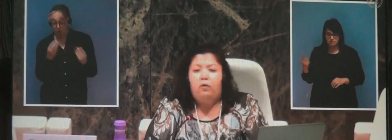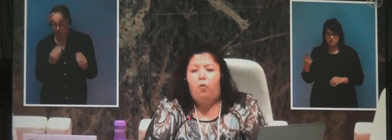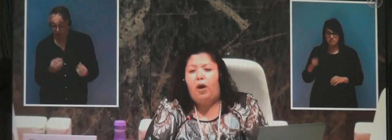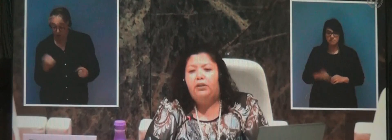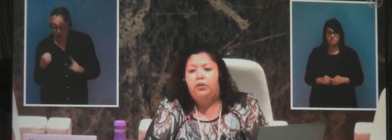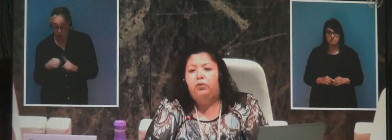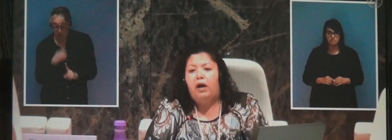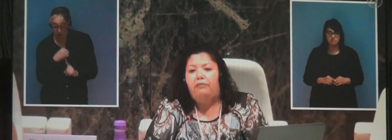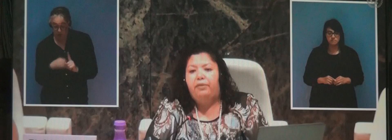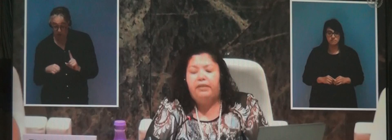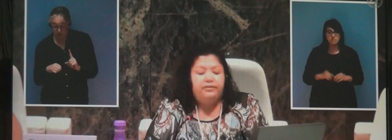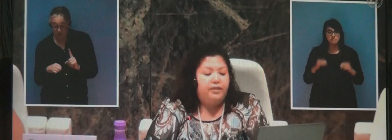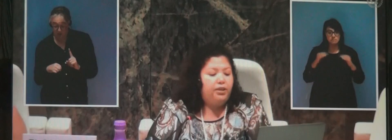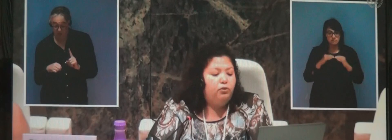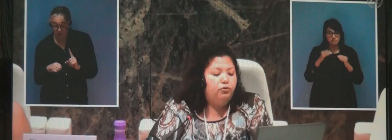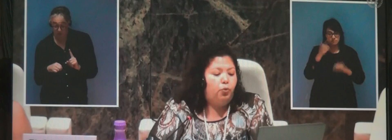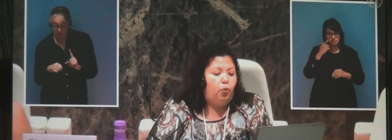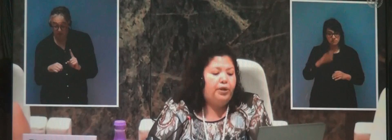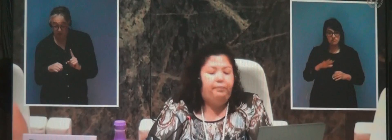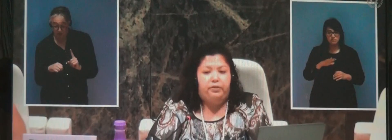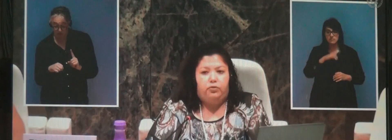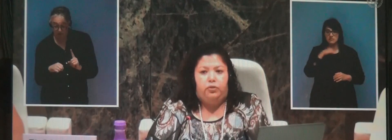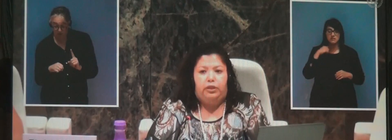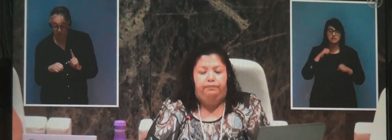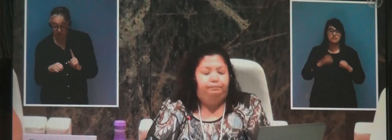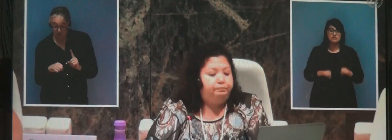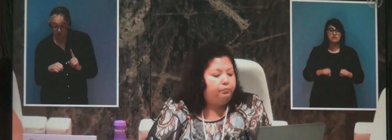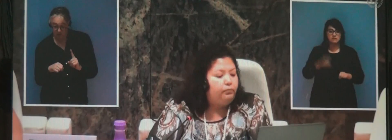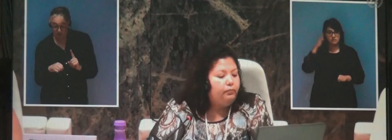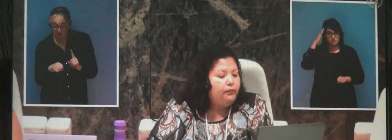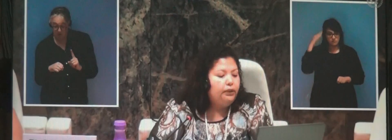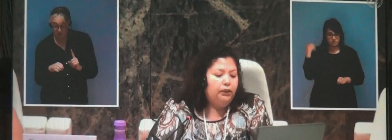en cuanto a feminicidios 1 persona.